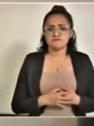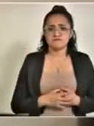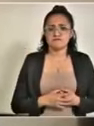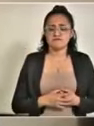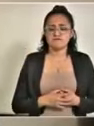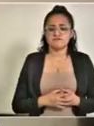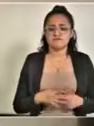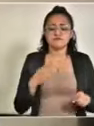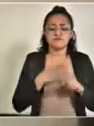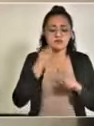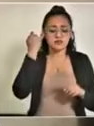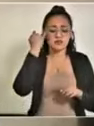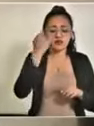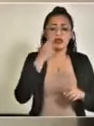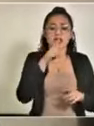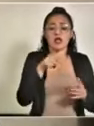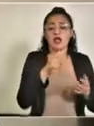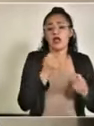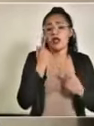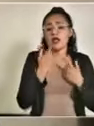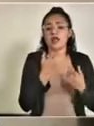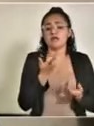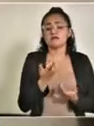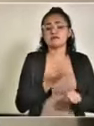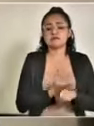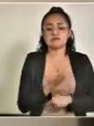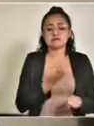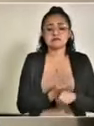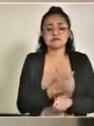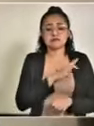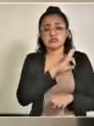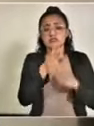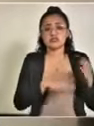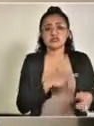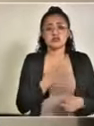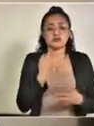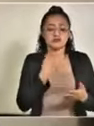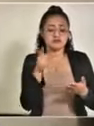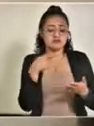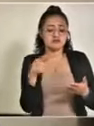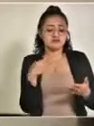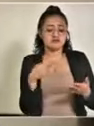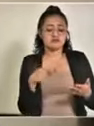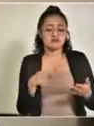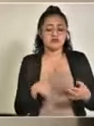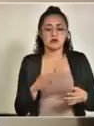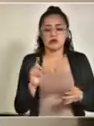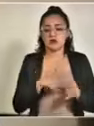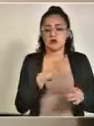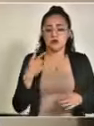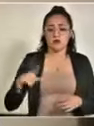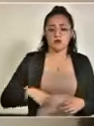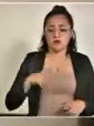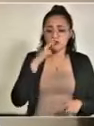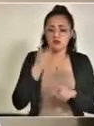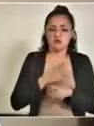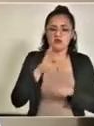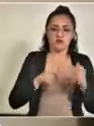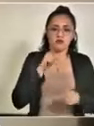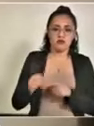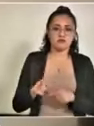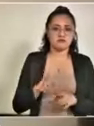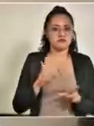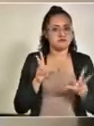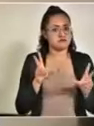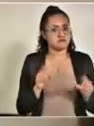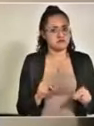Esa idea de que en un estado todo lo que ocurre lo palomea o lo tacha el gobernador, conmigo